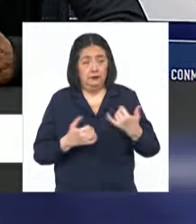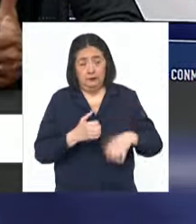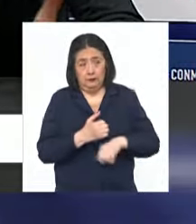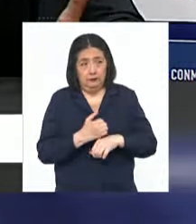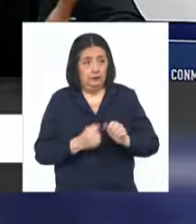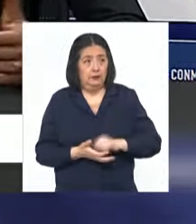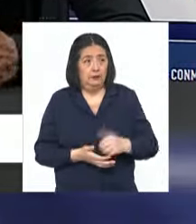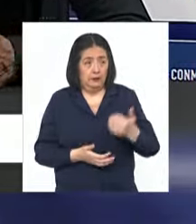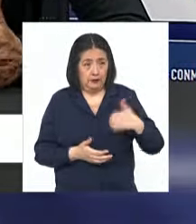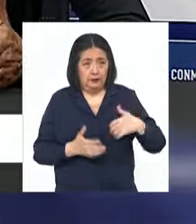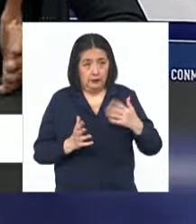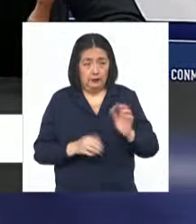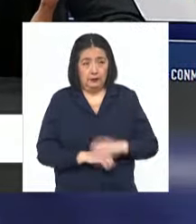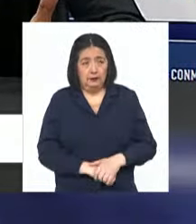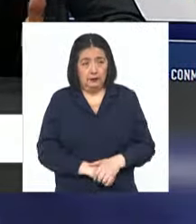Argentina